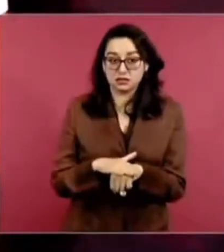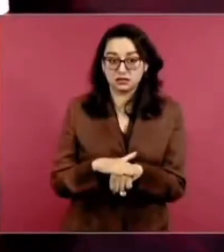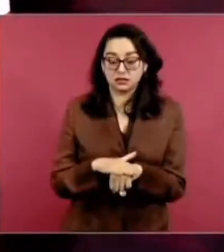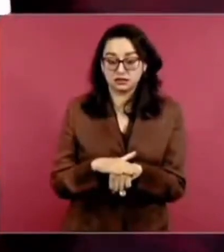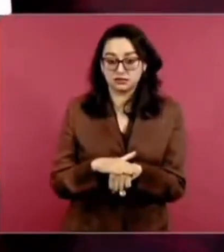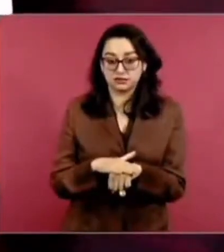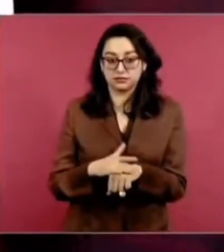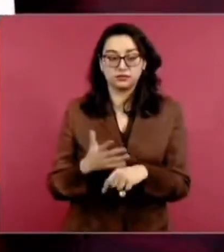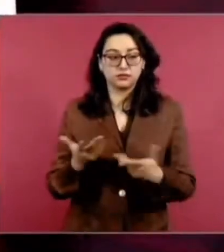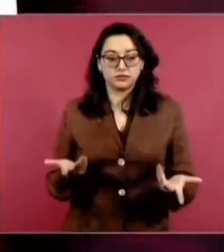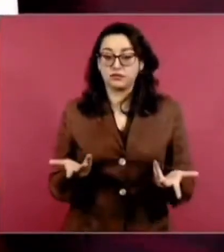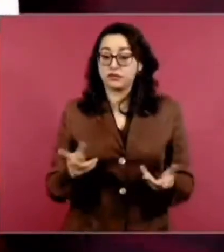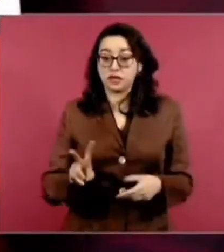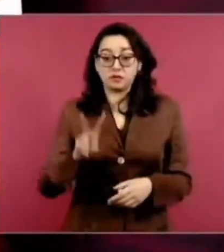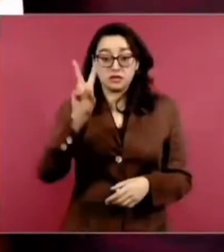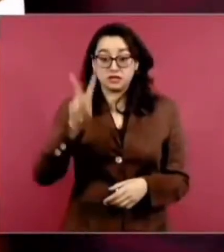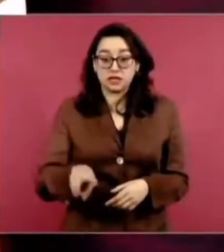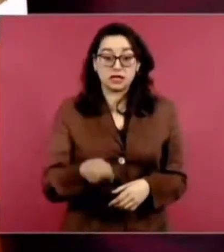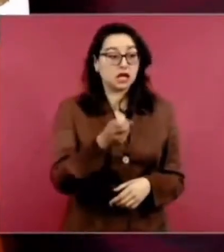muy corriente